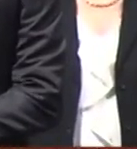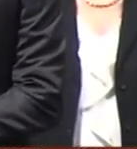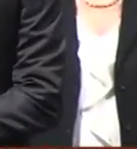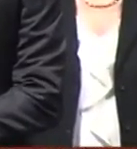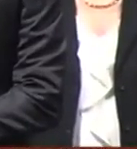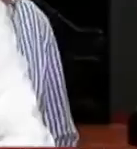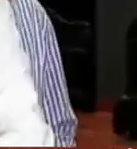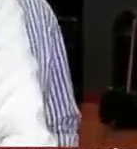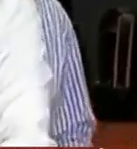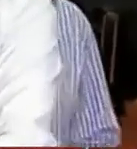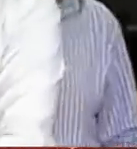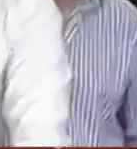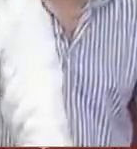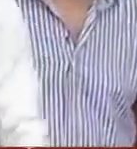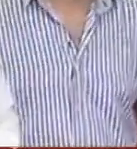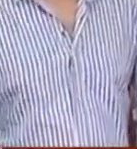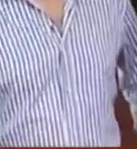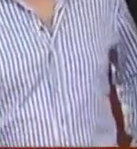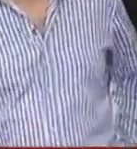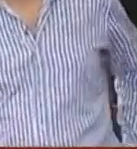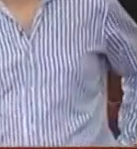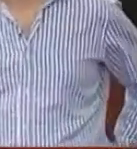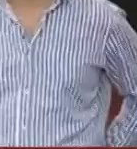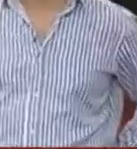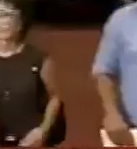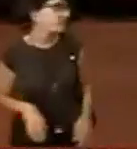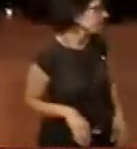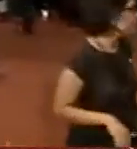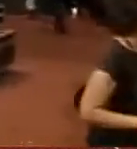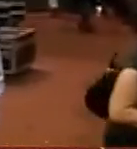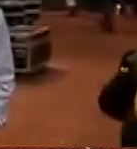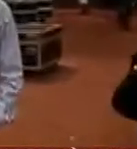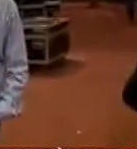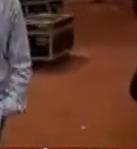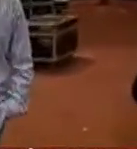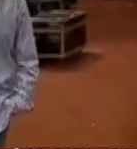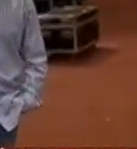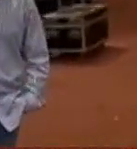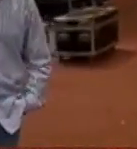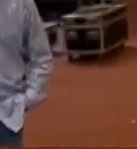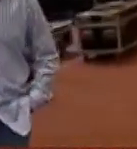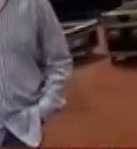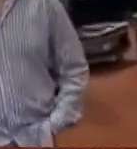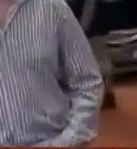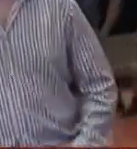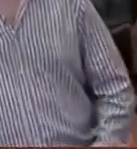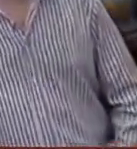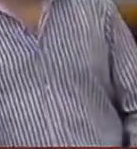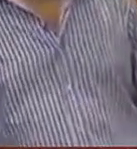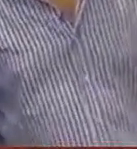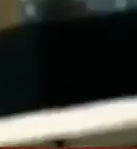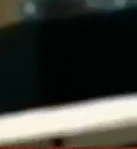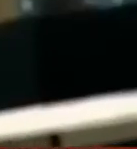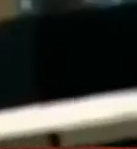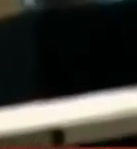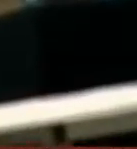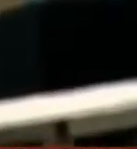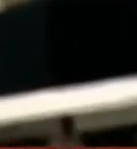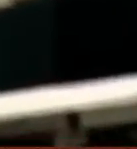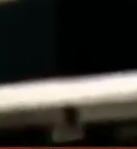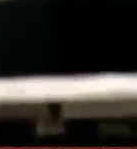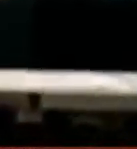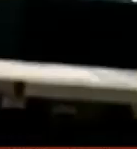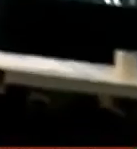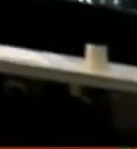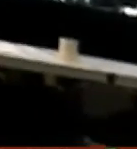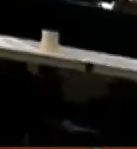¿tú cómo viviste estos días? Tú que eres una gran aficionada también a Juan Gabriel. No, pues muy impactada por todas las muestras de